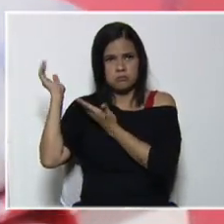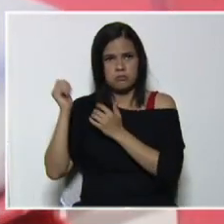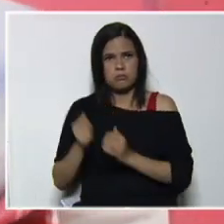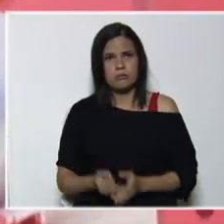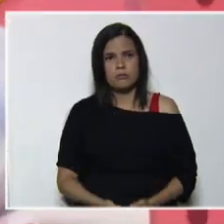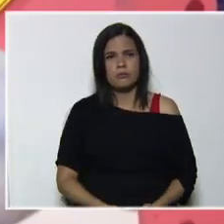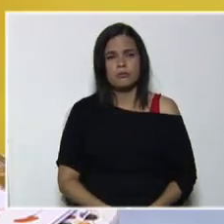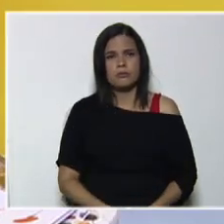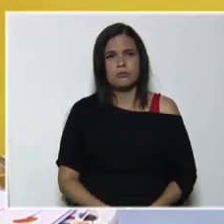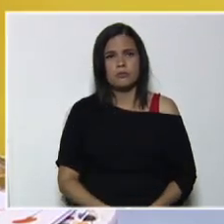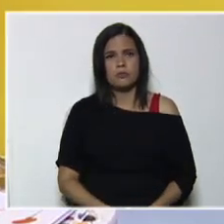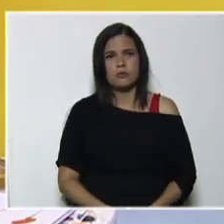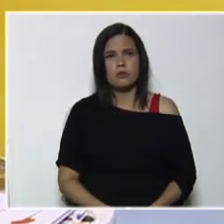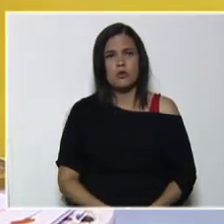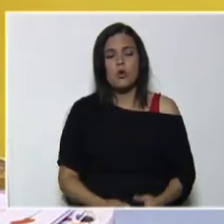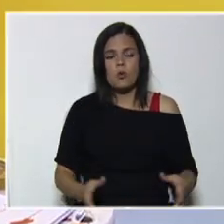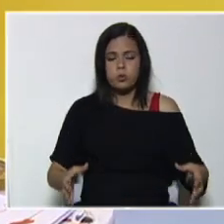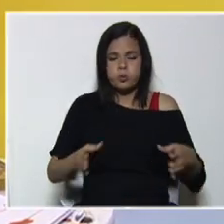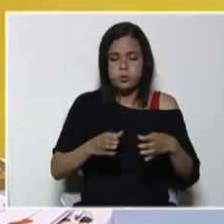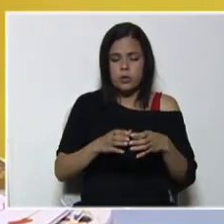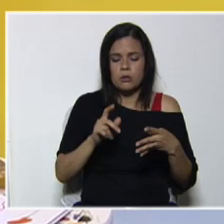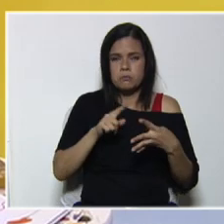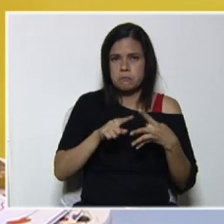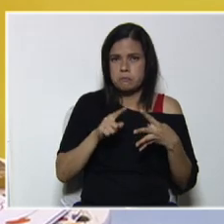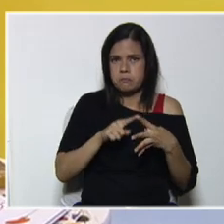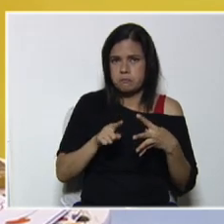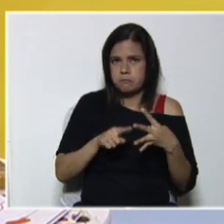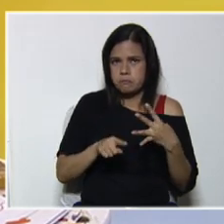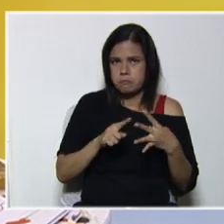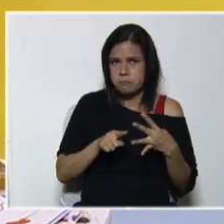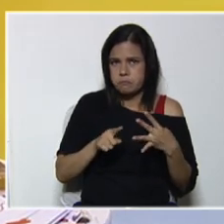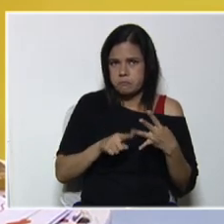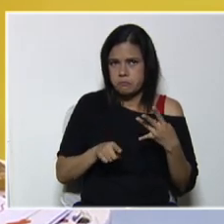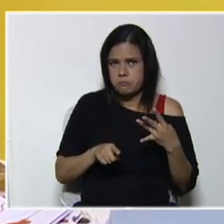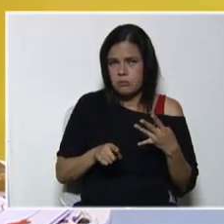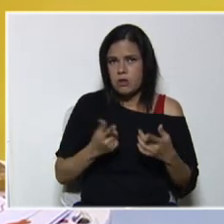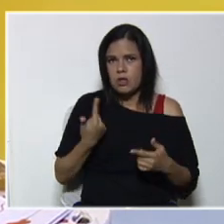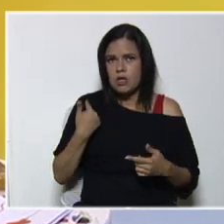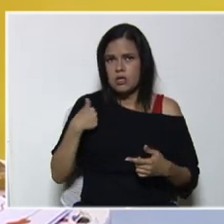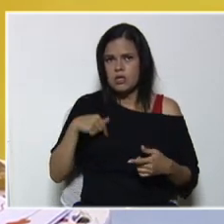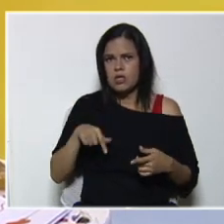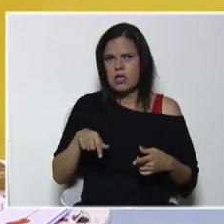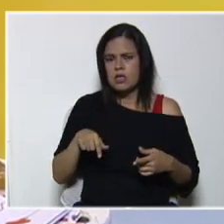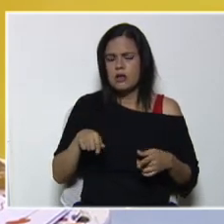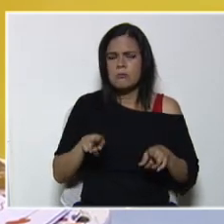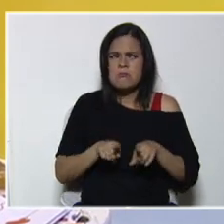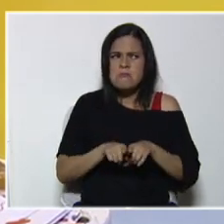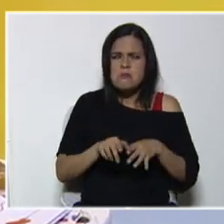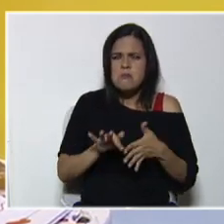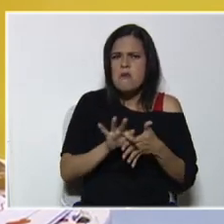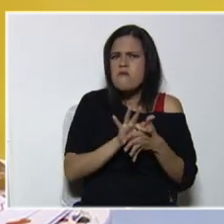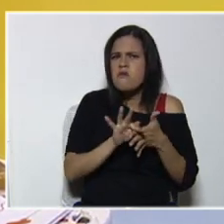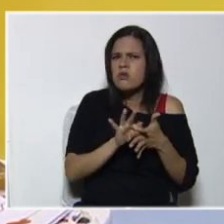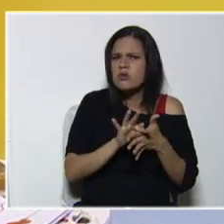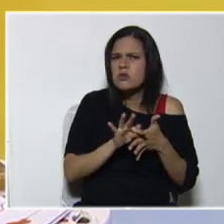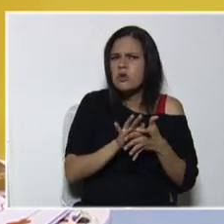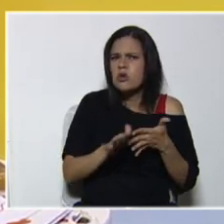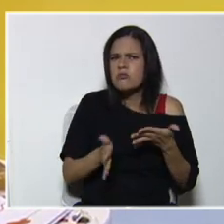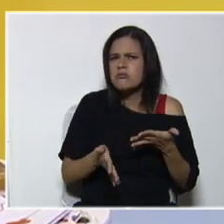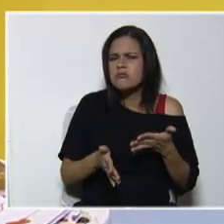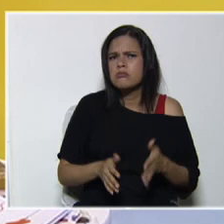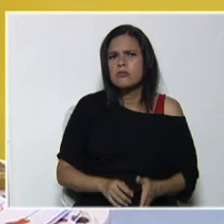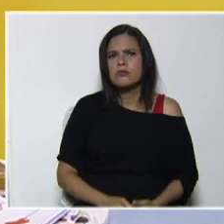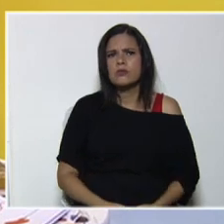un conjunto de objetos que tienen una misma función o que se asocian